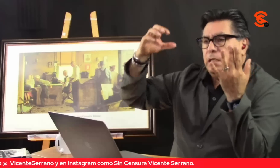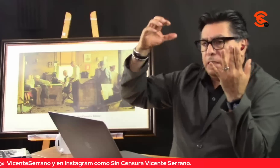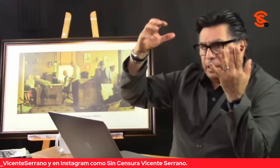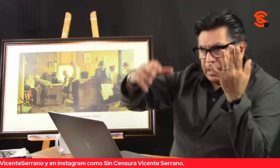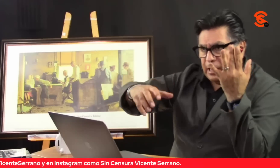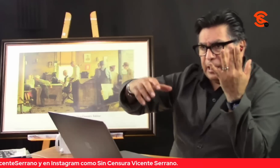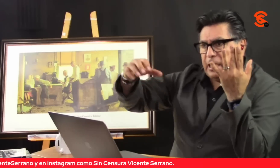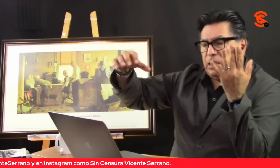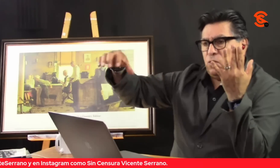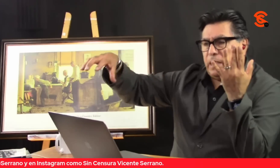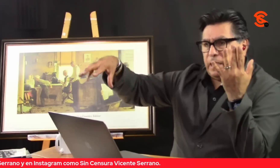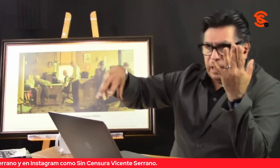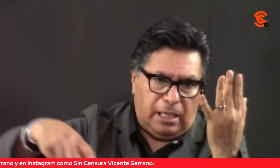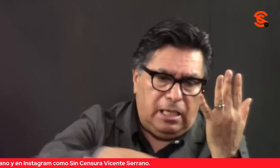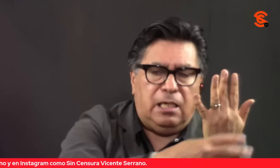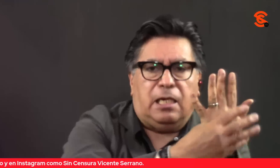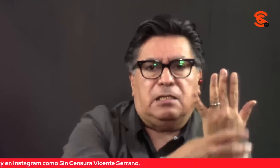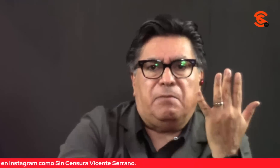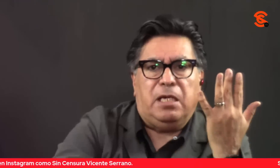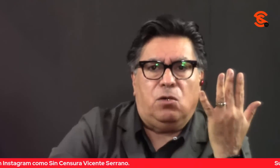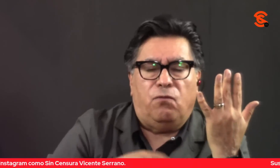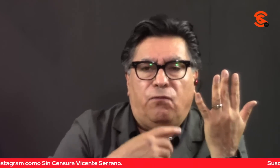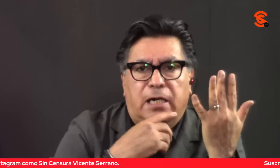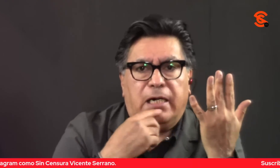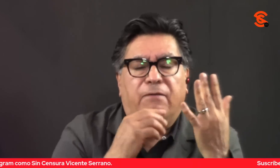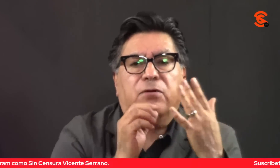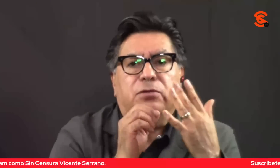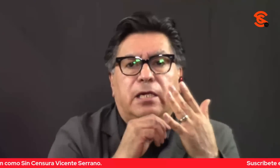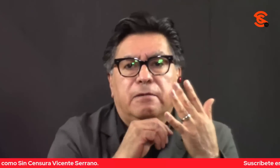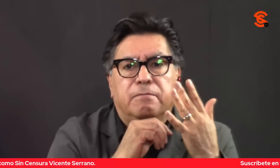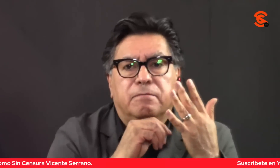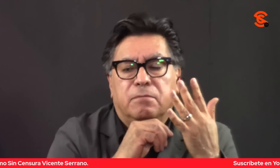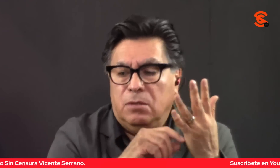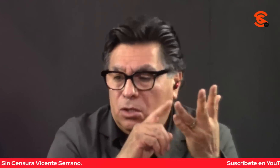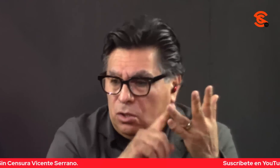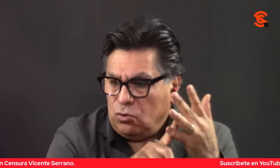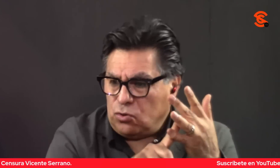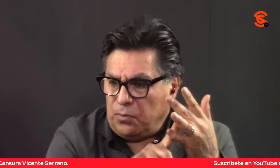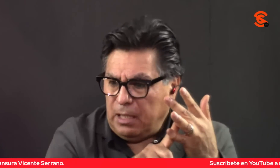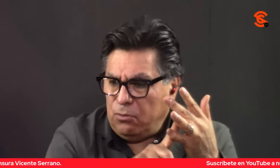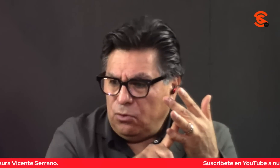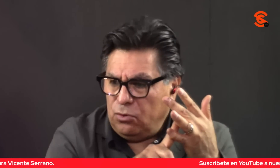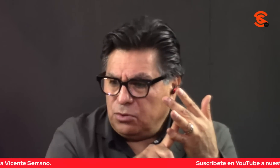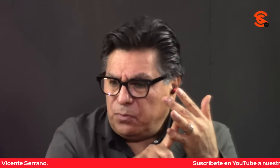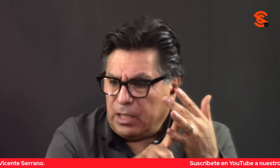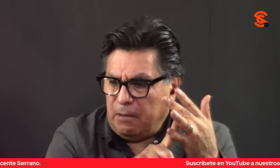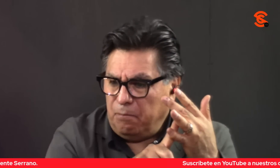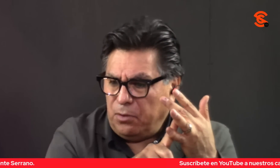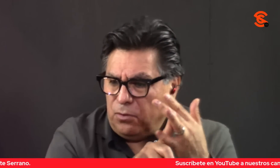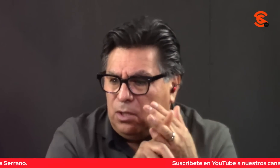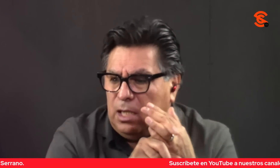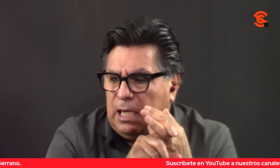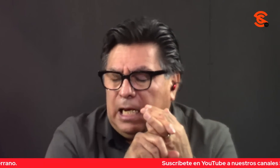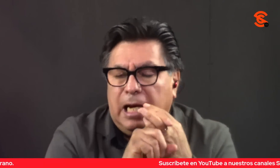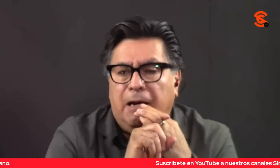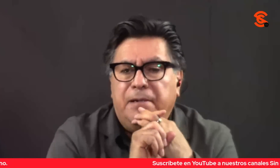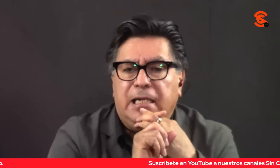o descargar aquí su carga y que desde México fueran a la frontera. Nos hubiéramos, por